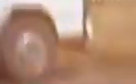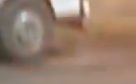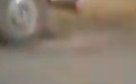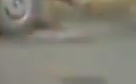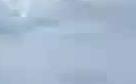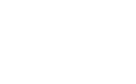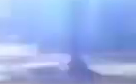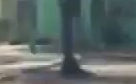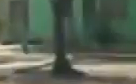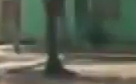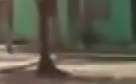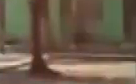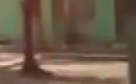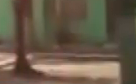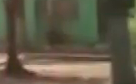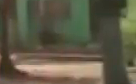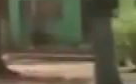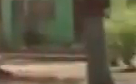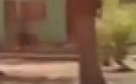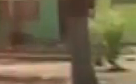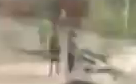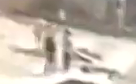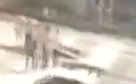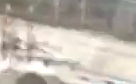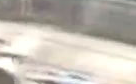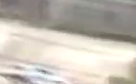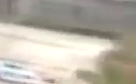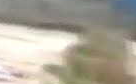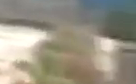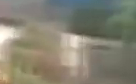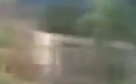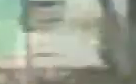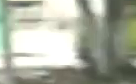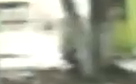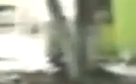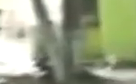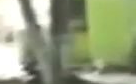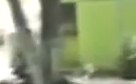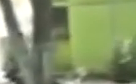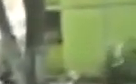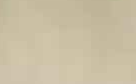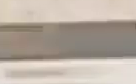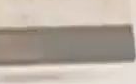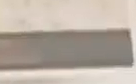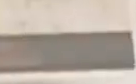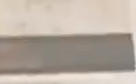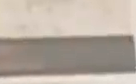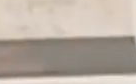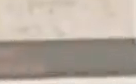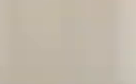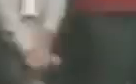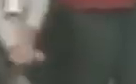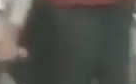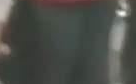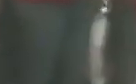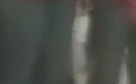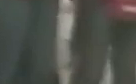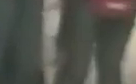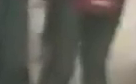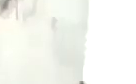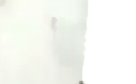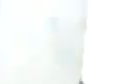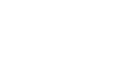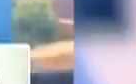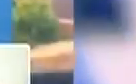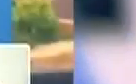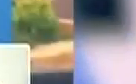venceremos. Barrio Nuevo, Barrio Tricolor, debe ser una de las inyecciones para activar la formación de